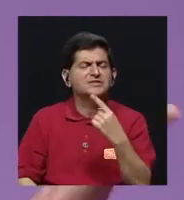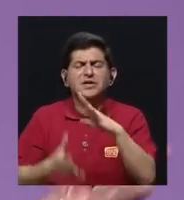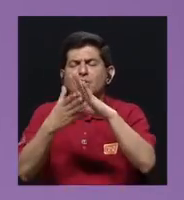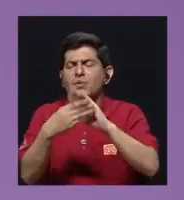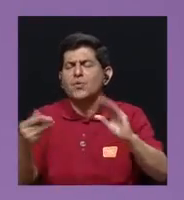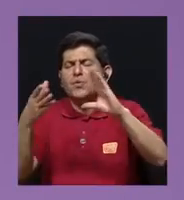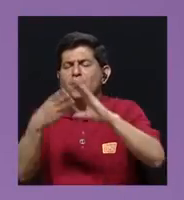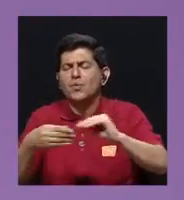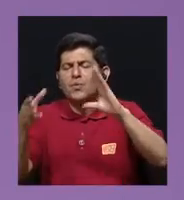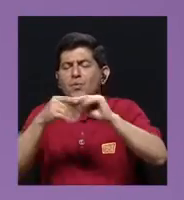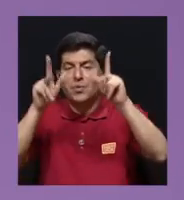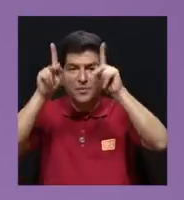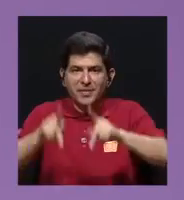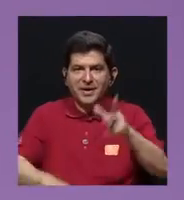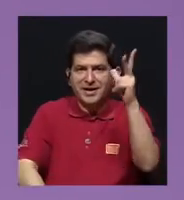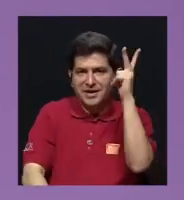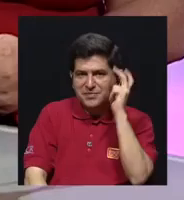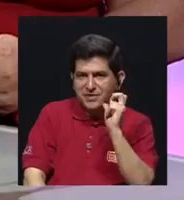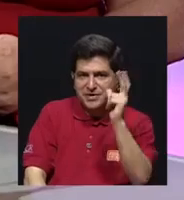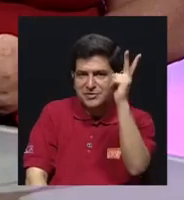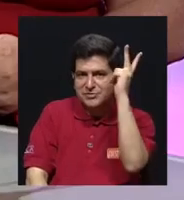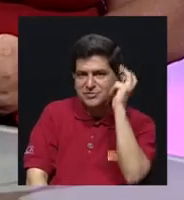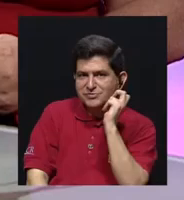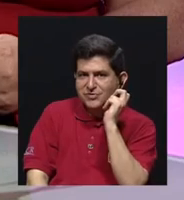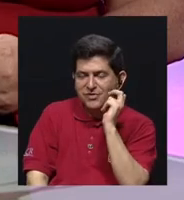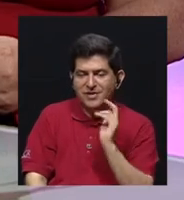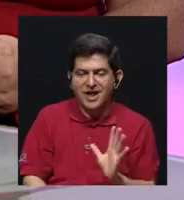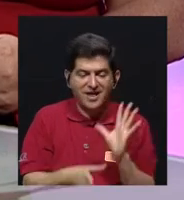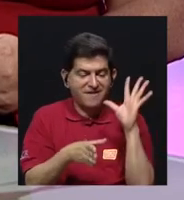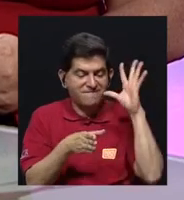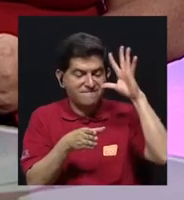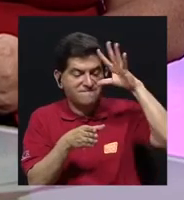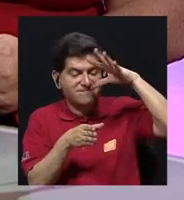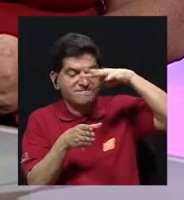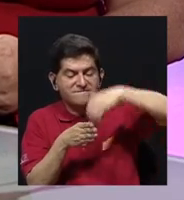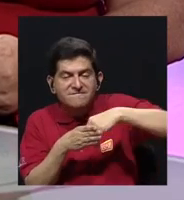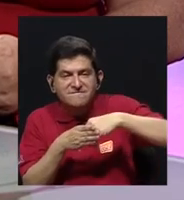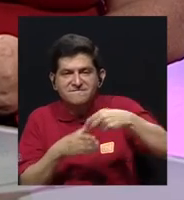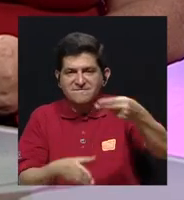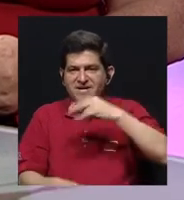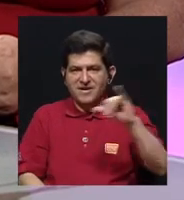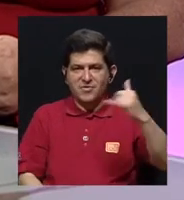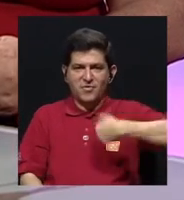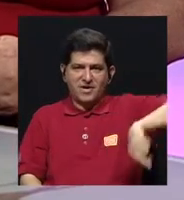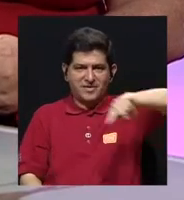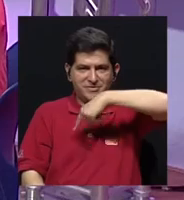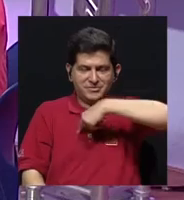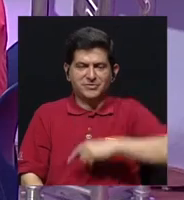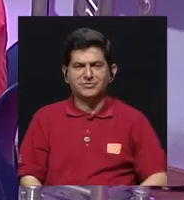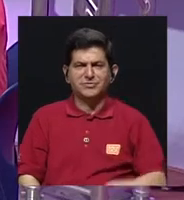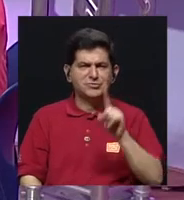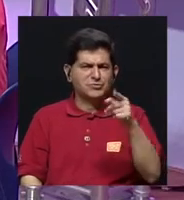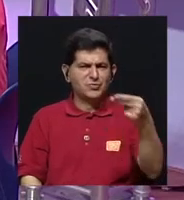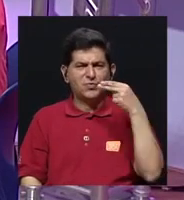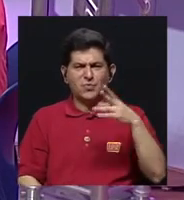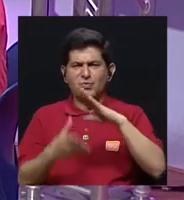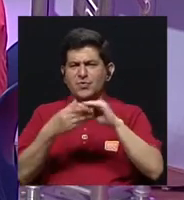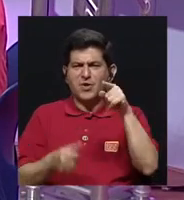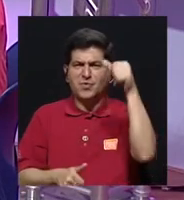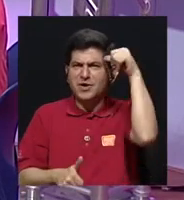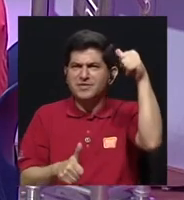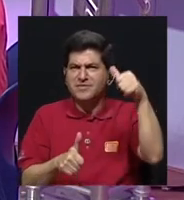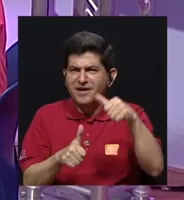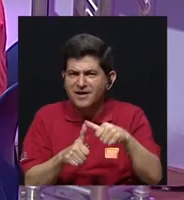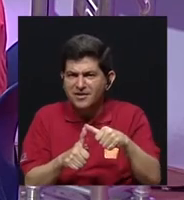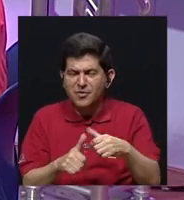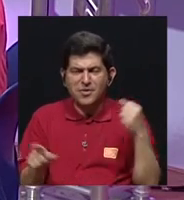los que nos están escuchando, se metan en la historia con nosotros también. ¿Hay alguna historia o cuento que usted recuerde que